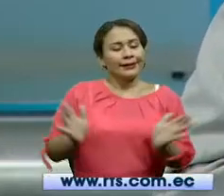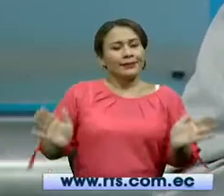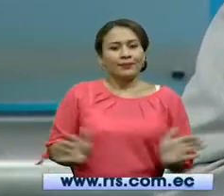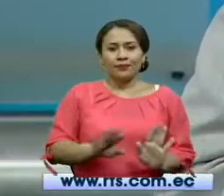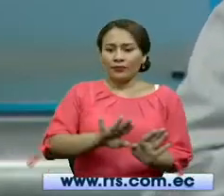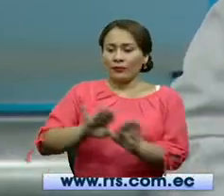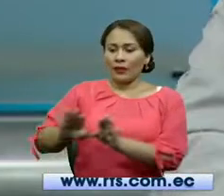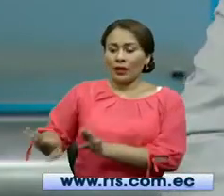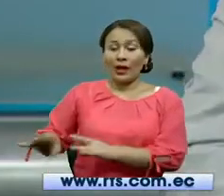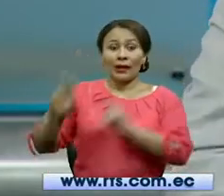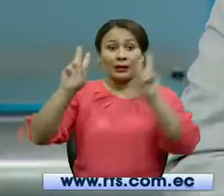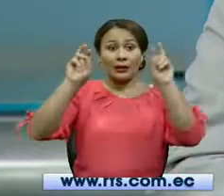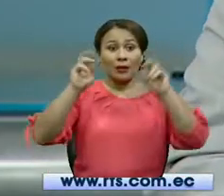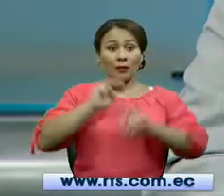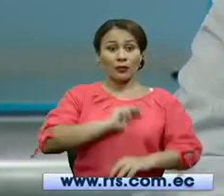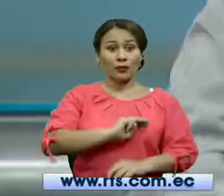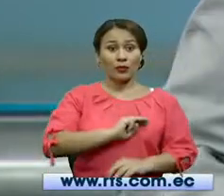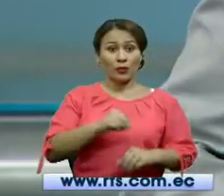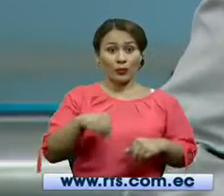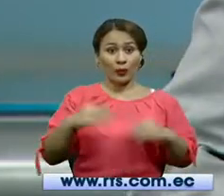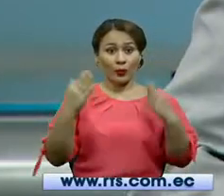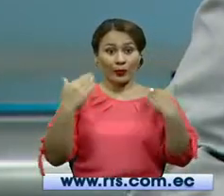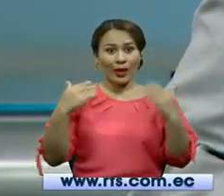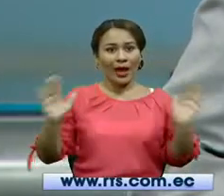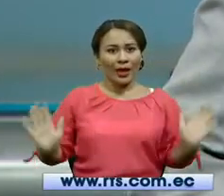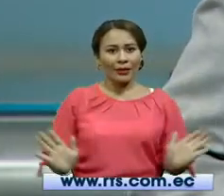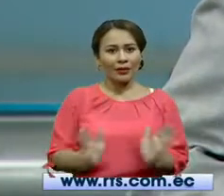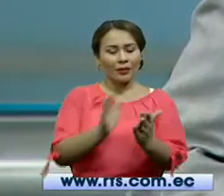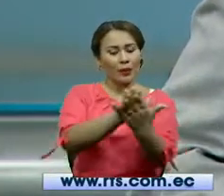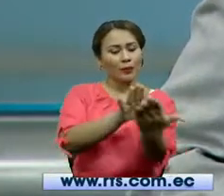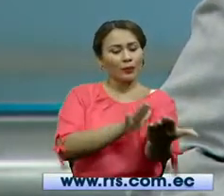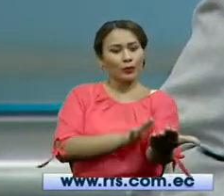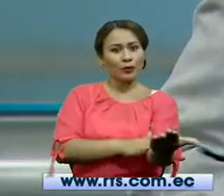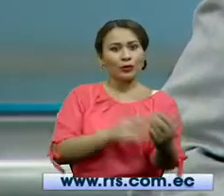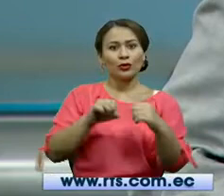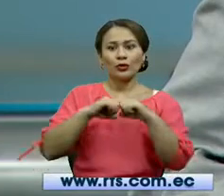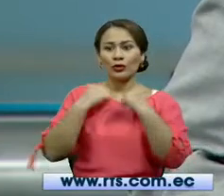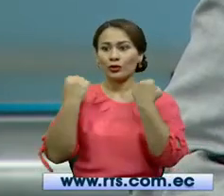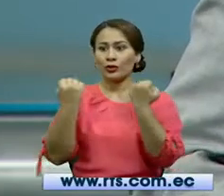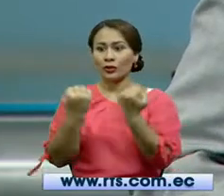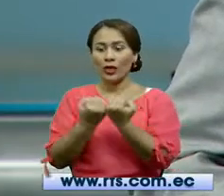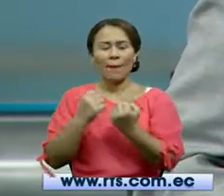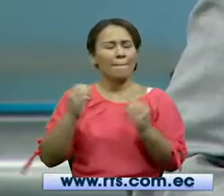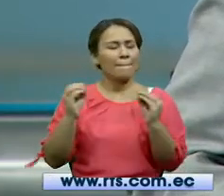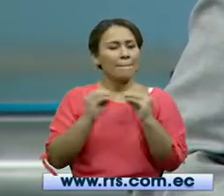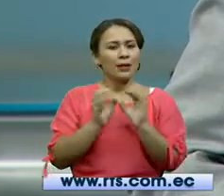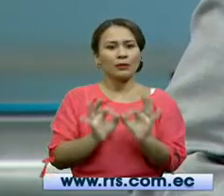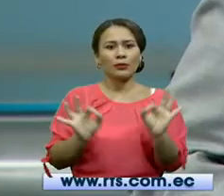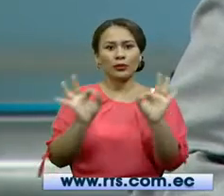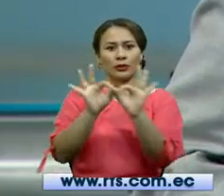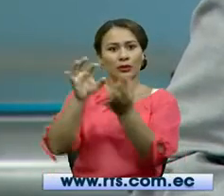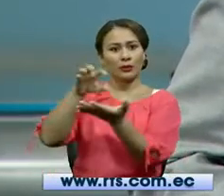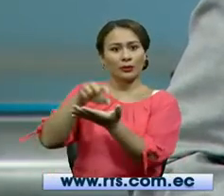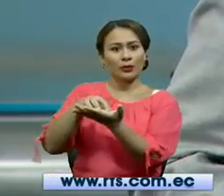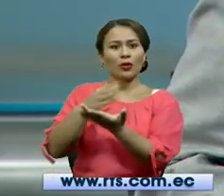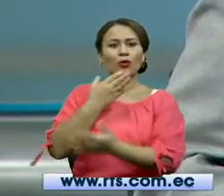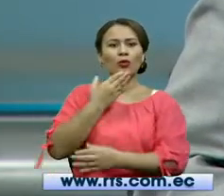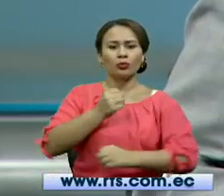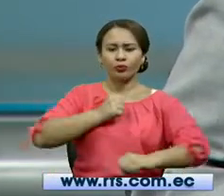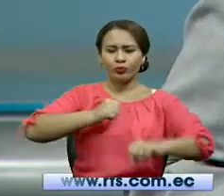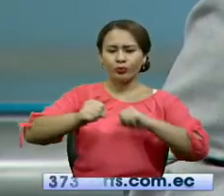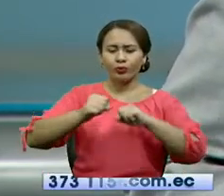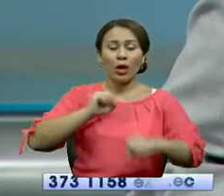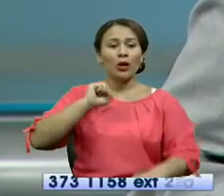Cambiamos de tema para decirles que el municipio de Guayaquil impulsa uno de los proyectos sociales más grandes de toda la provincia. Se trata de la unidad ejecutora